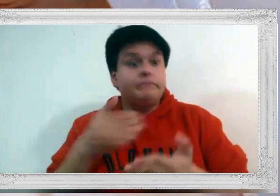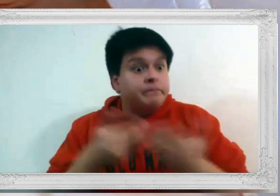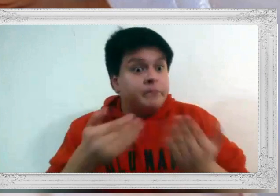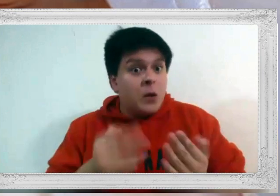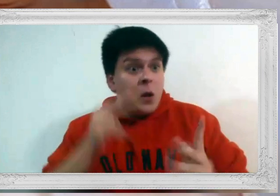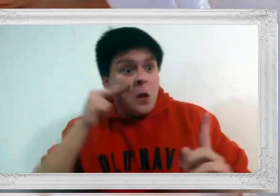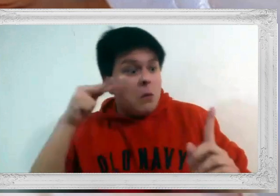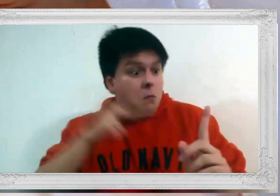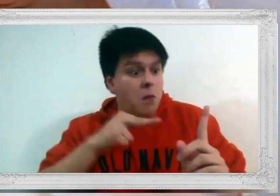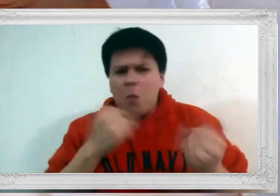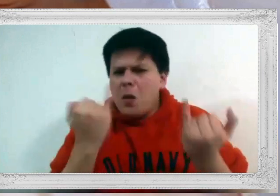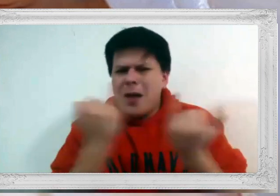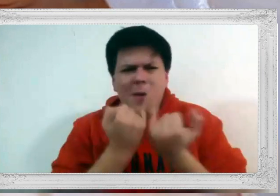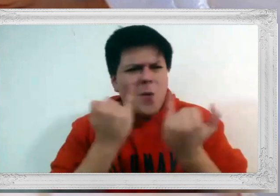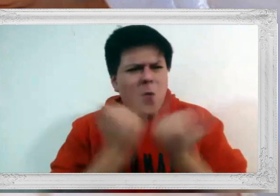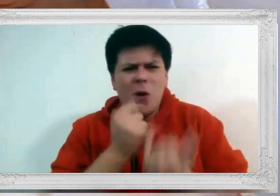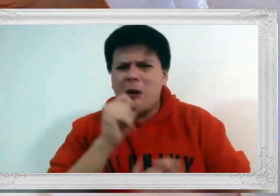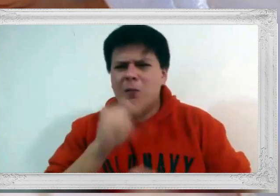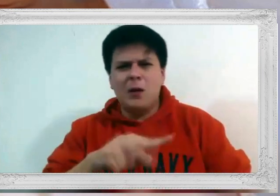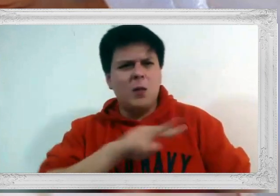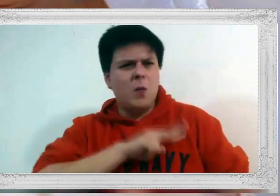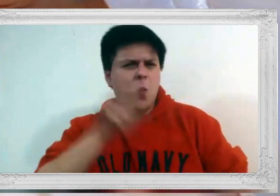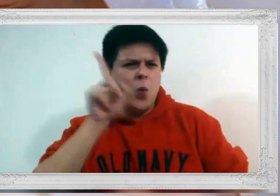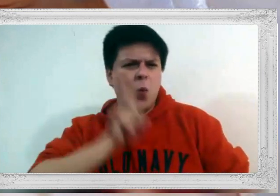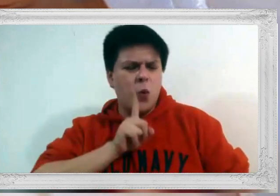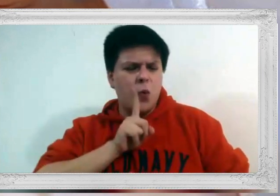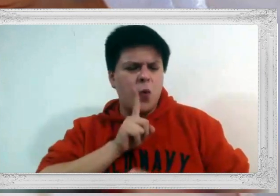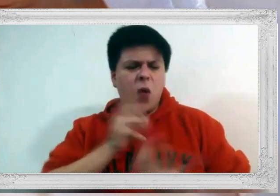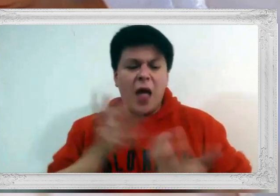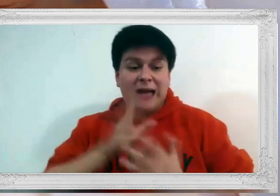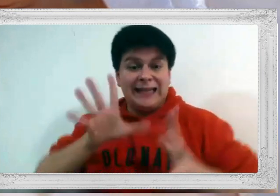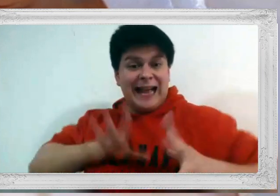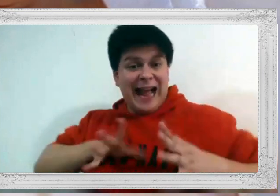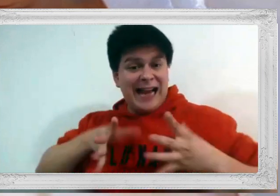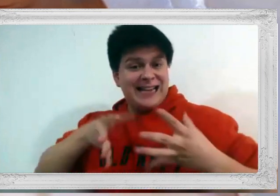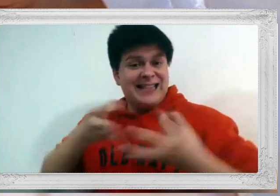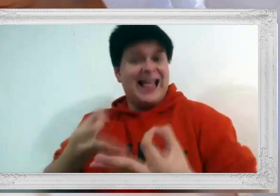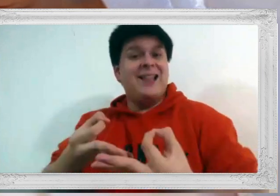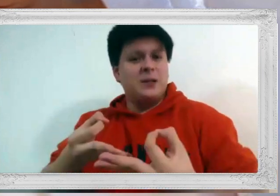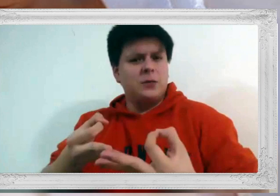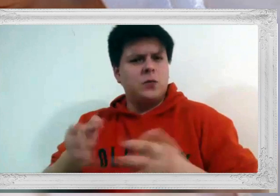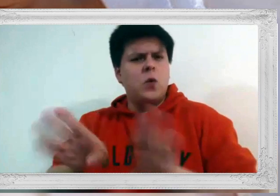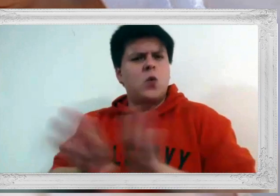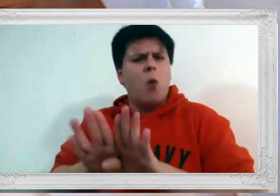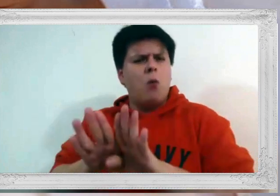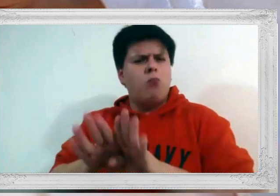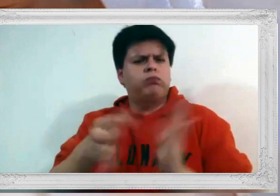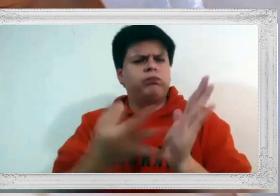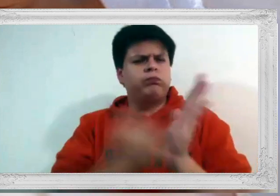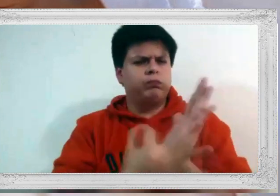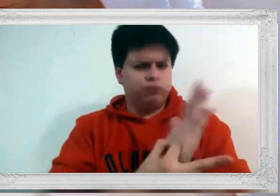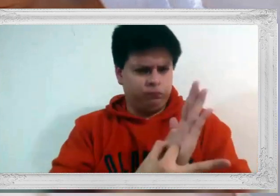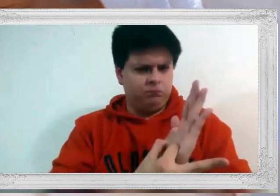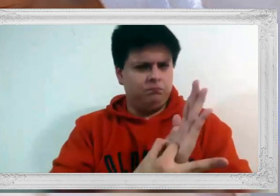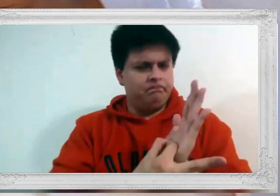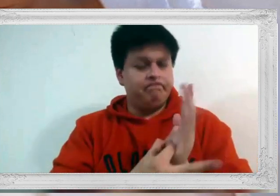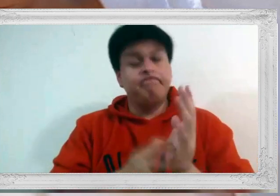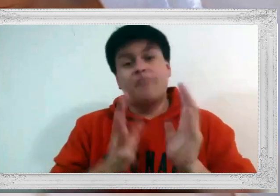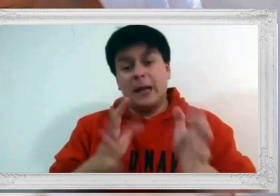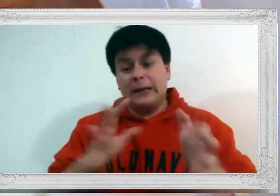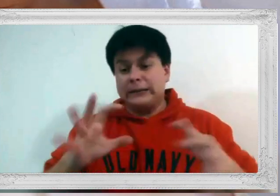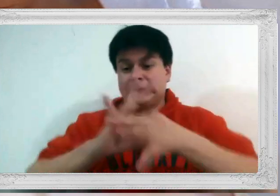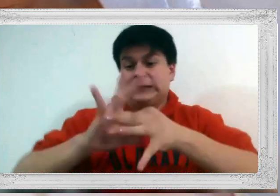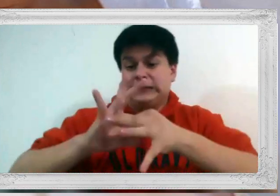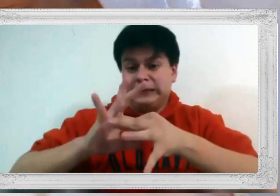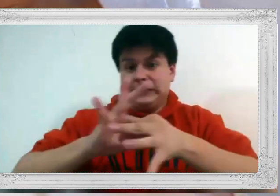de caridad, dando una limosna. De este modo, demuestran la unidad inseparable